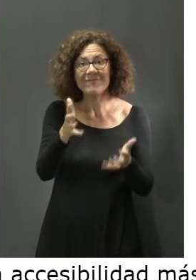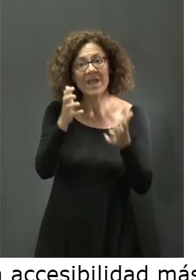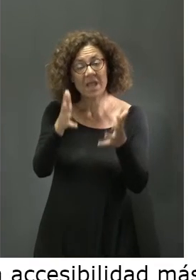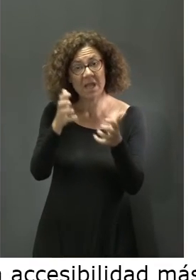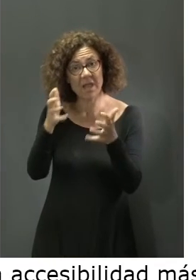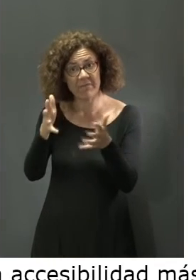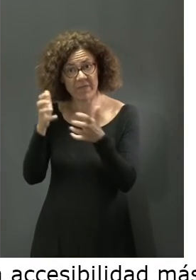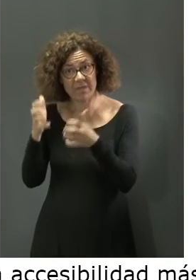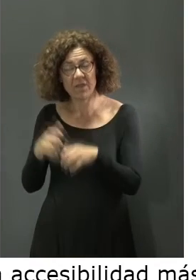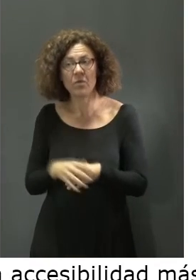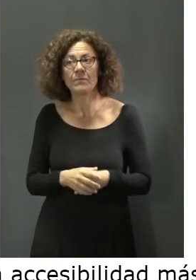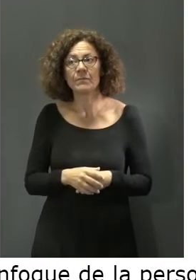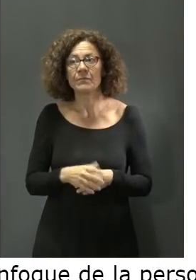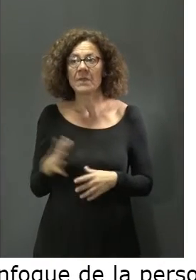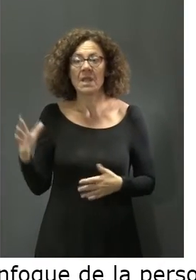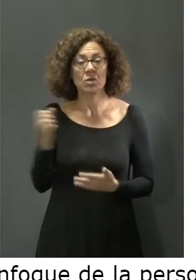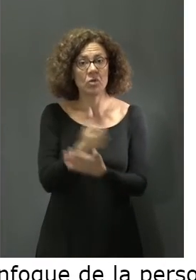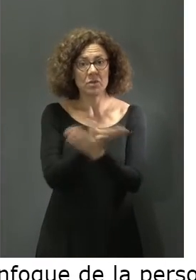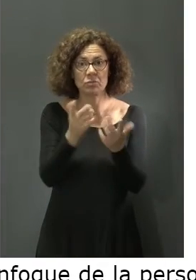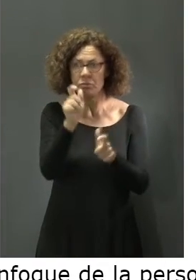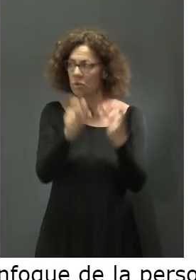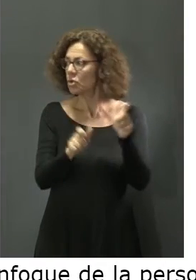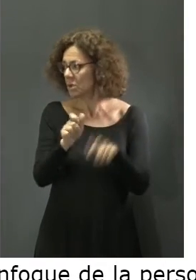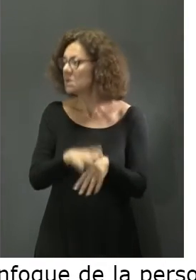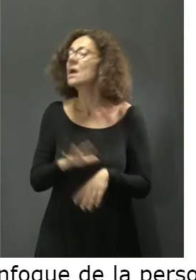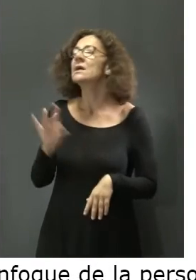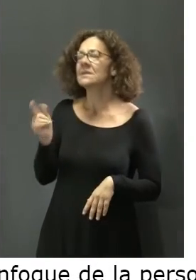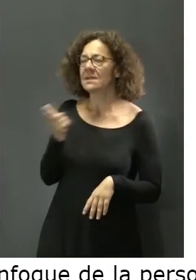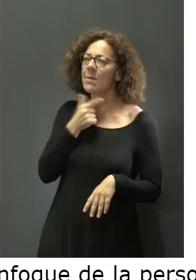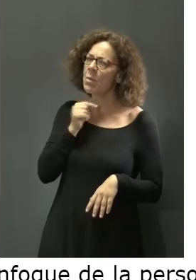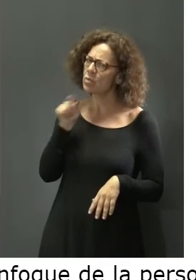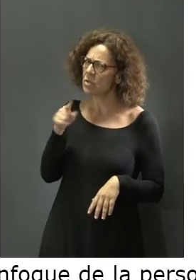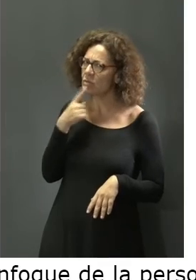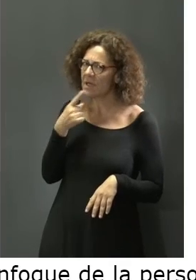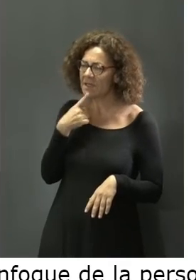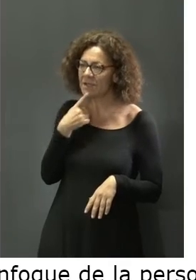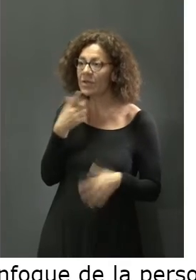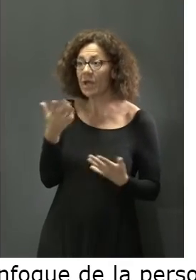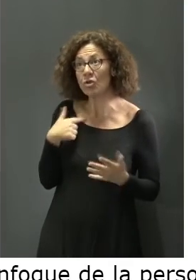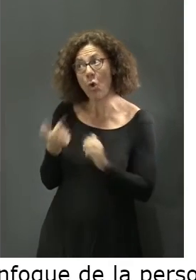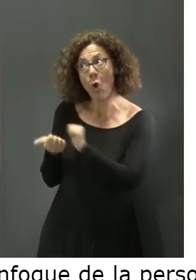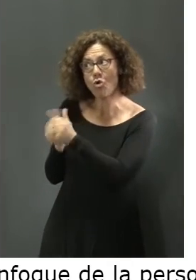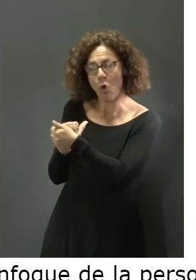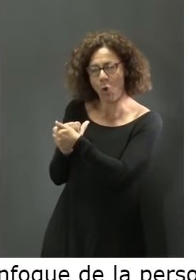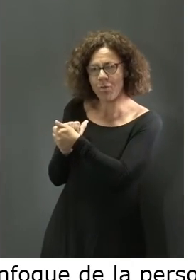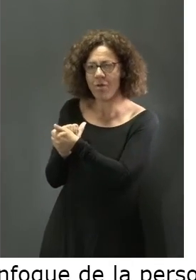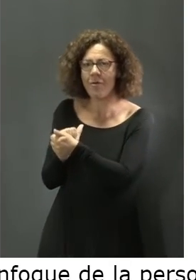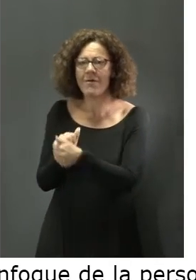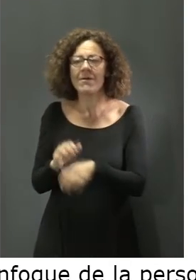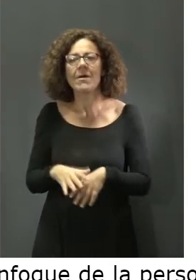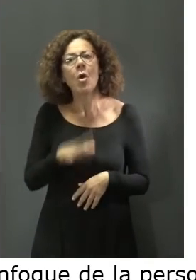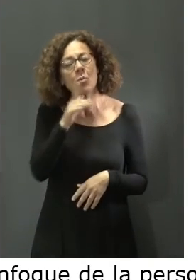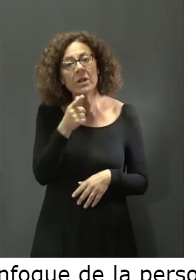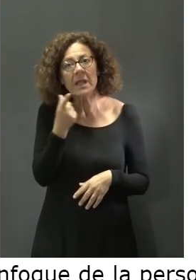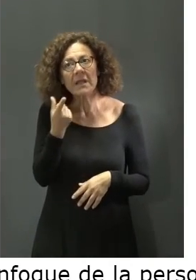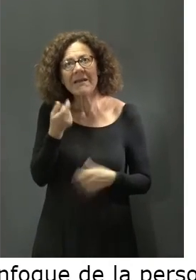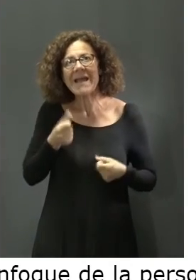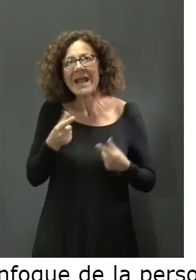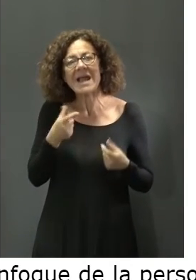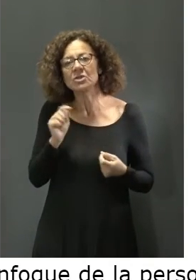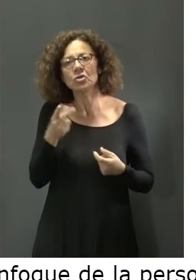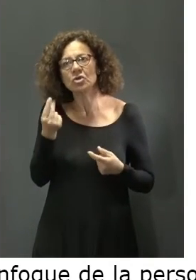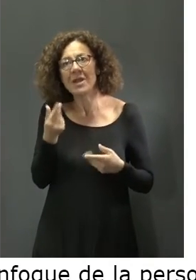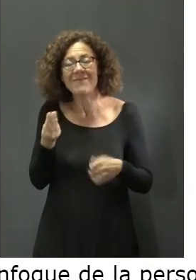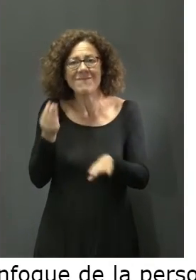de toda la población. Me ¿no? gusta mucho eso que has dicho y me lo copio, lo apunto. Es una inversión